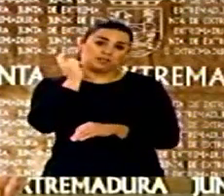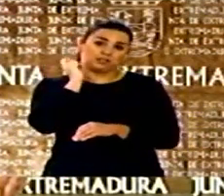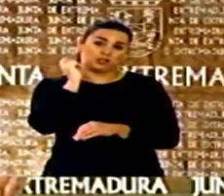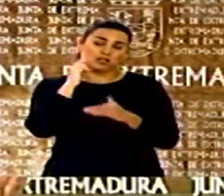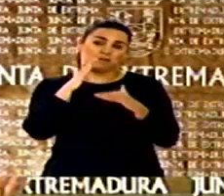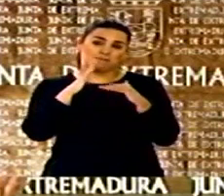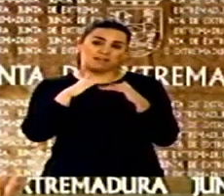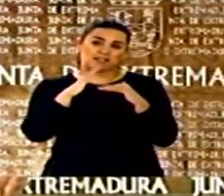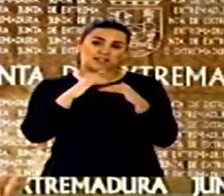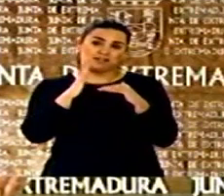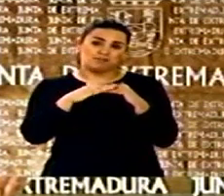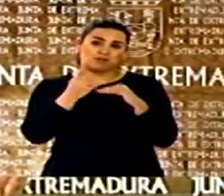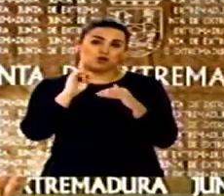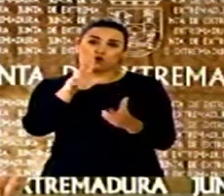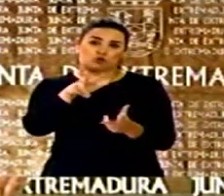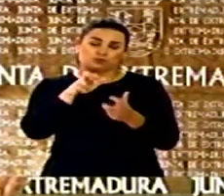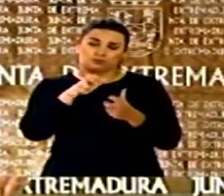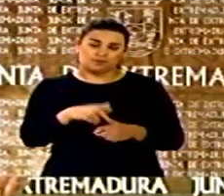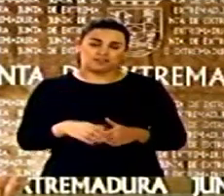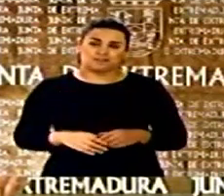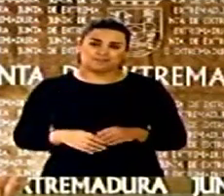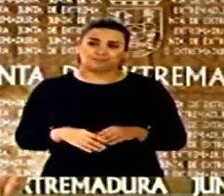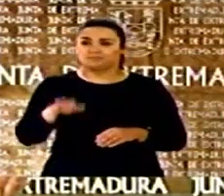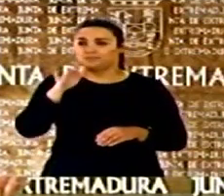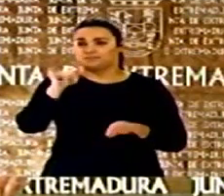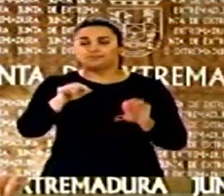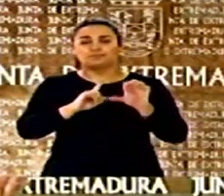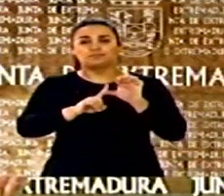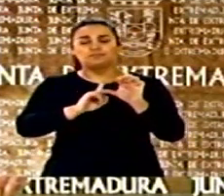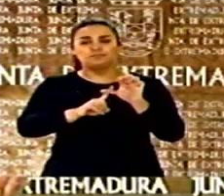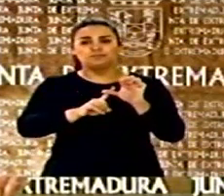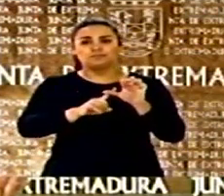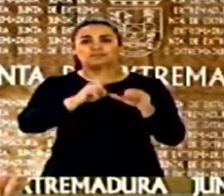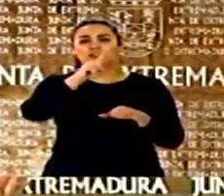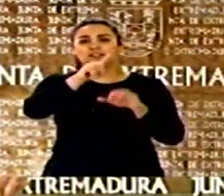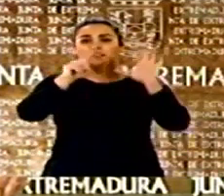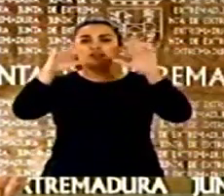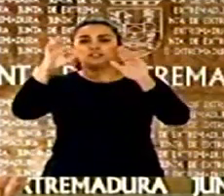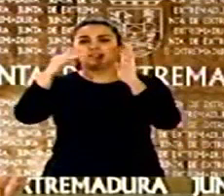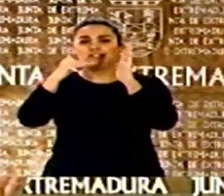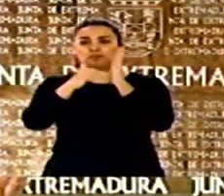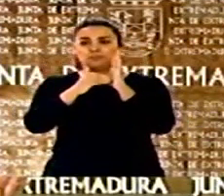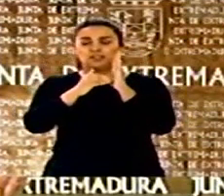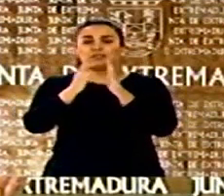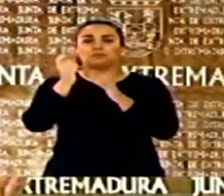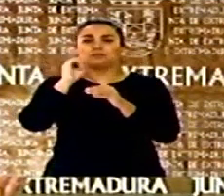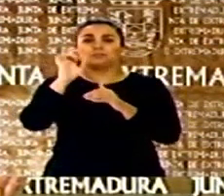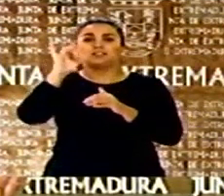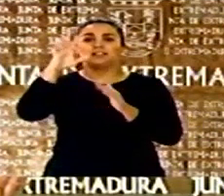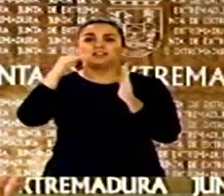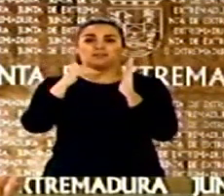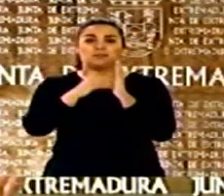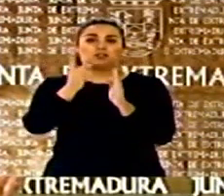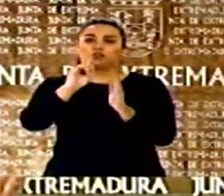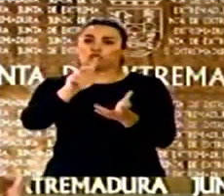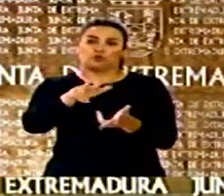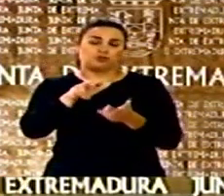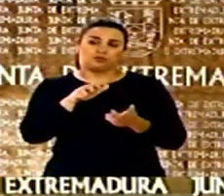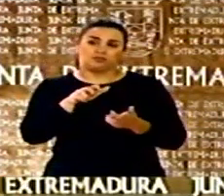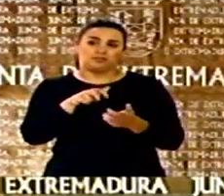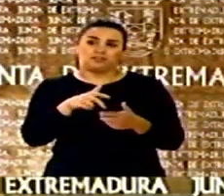interprofesional. Extremadura es la comunidad autónoma donde más impacto tiene y el impacto necesariamente es positivo para los trabajadores y las